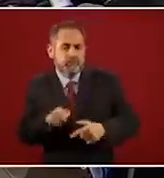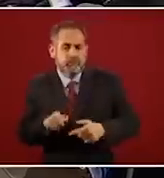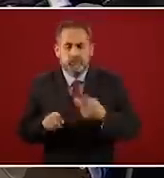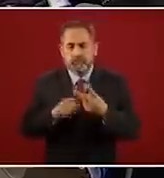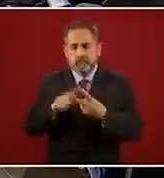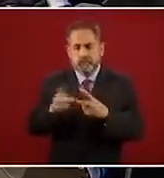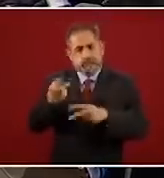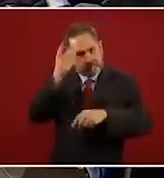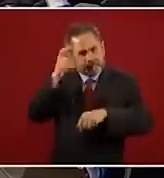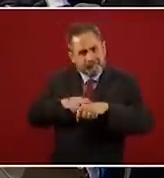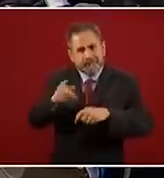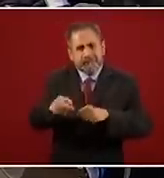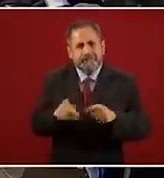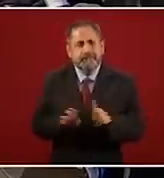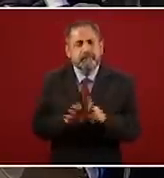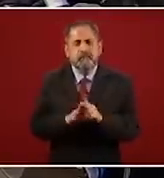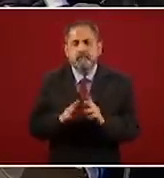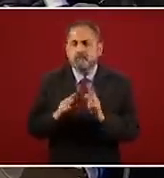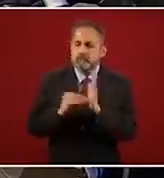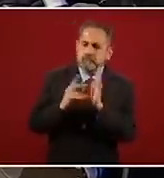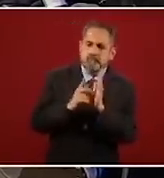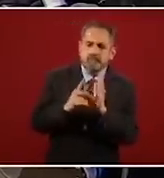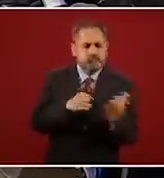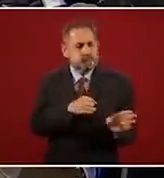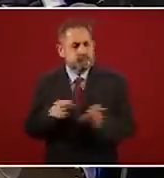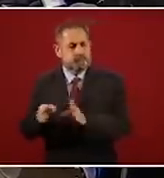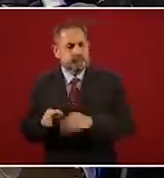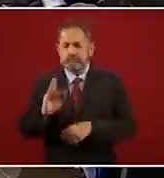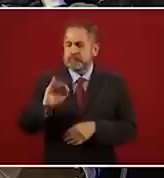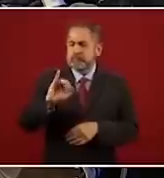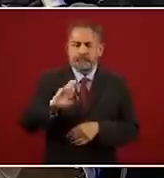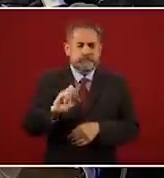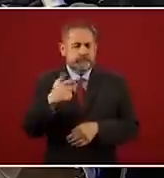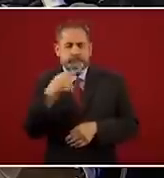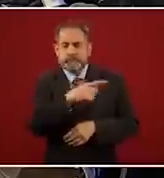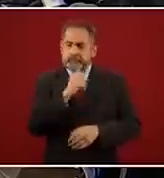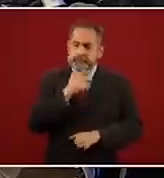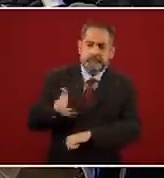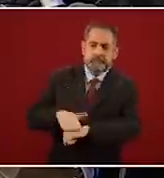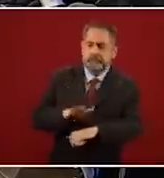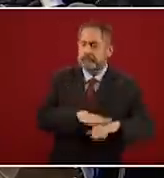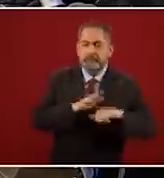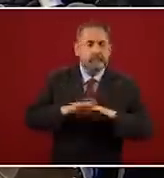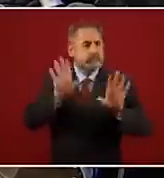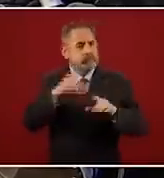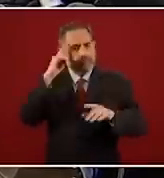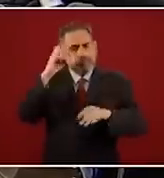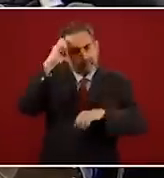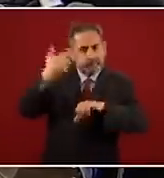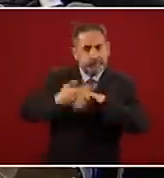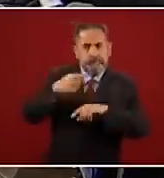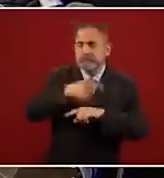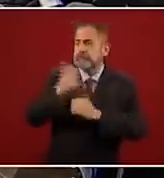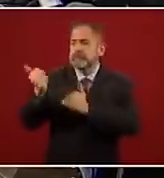el señor director, ¿qué tipo de metodología emplea Fitch cuando alerta a los inversionistas extranjeros sobre por